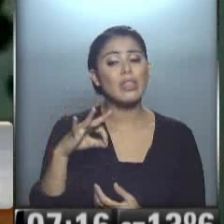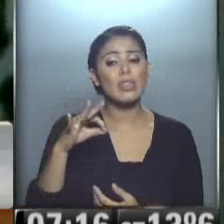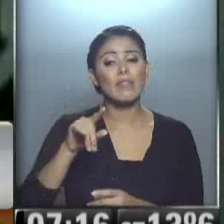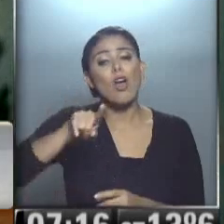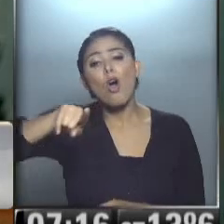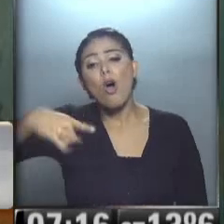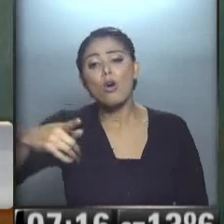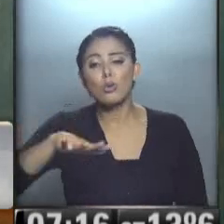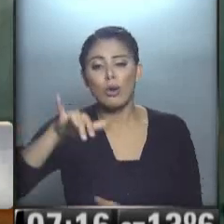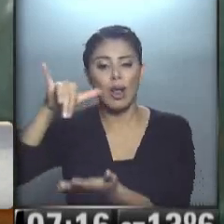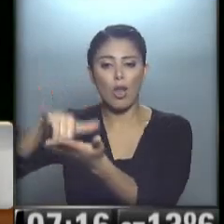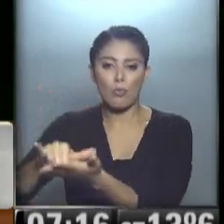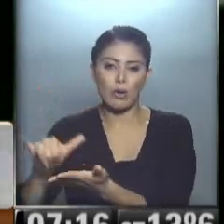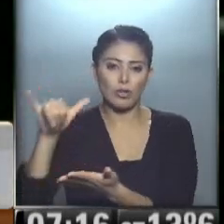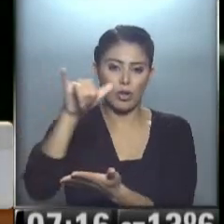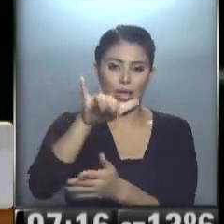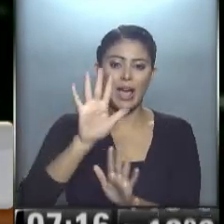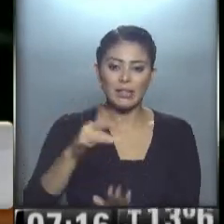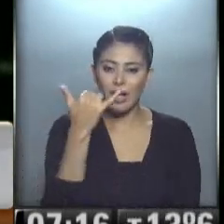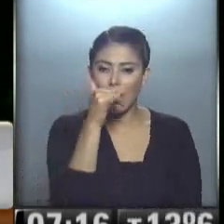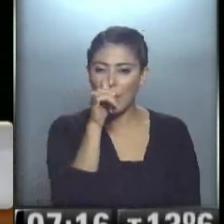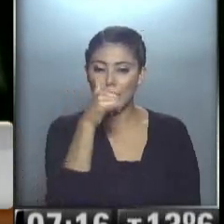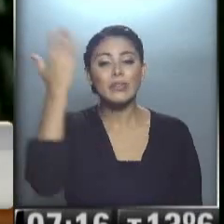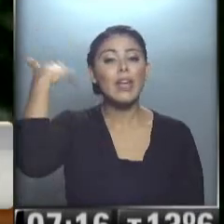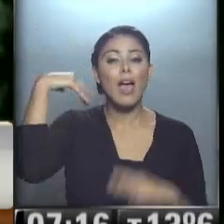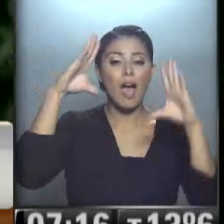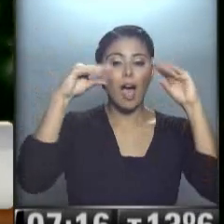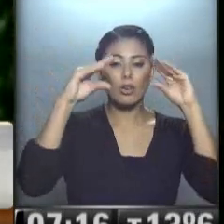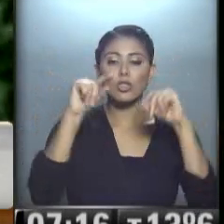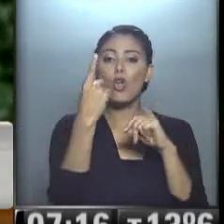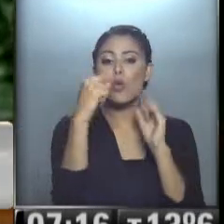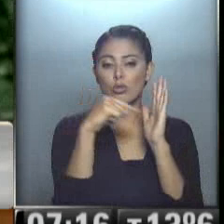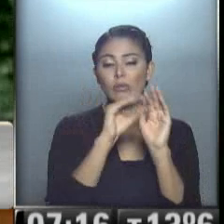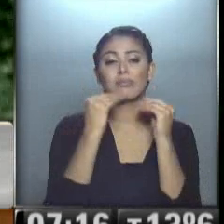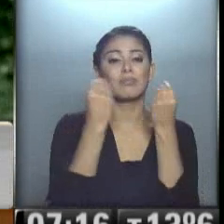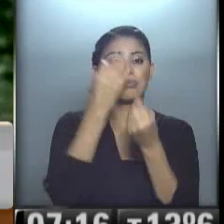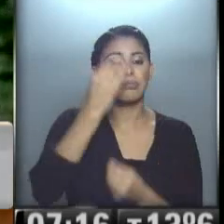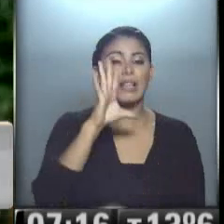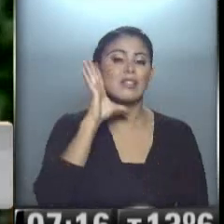desde otro aeropuerto. Esta es la imagen de lo que ocurría anoche en una de las 50